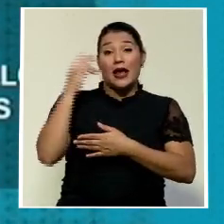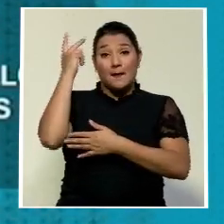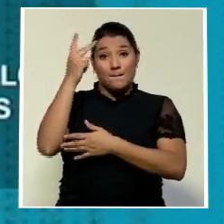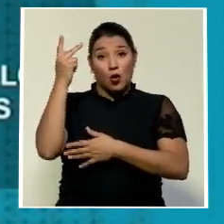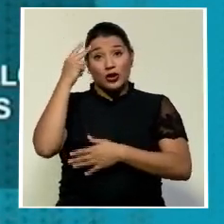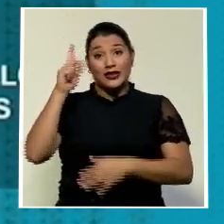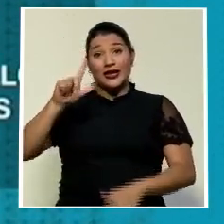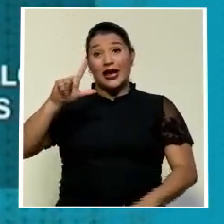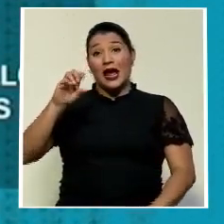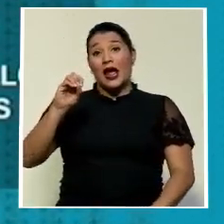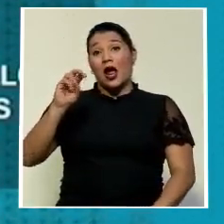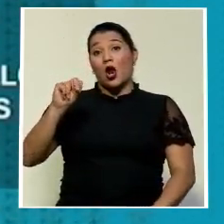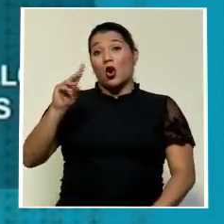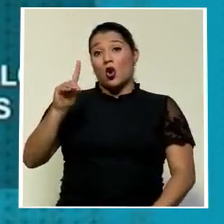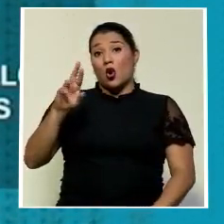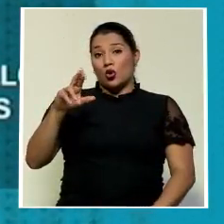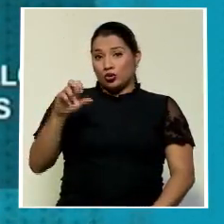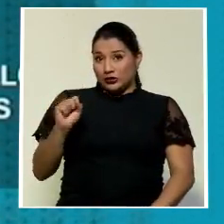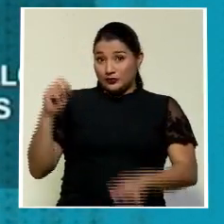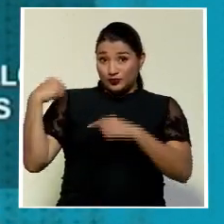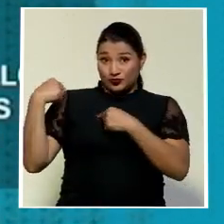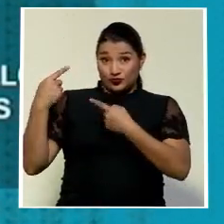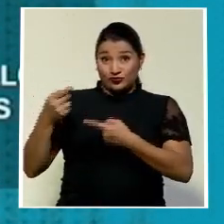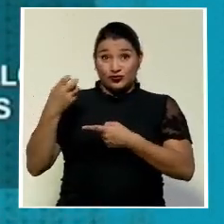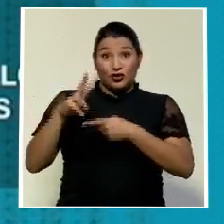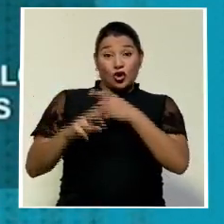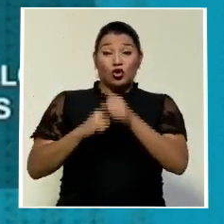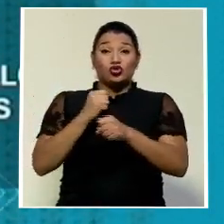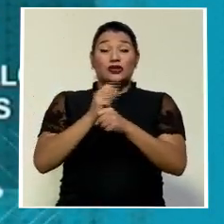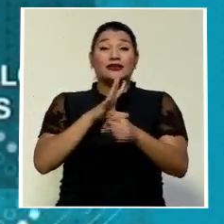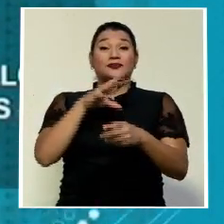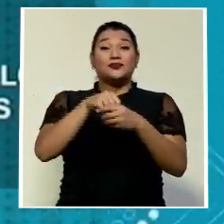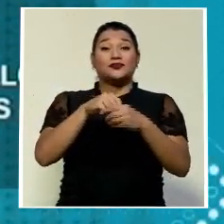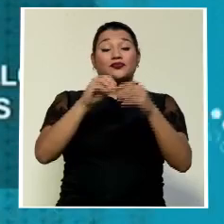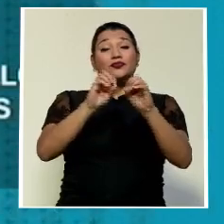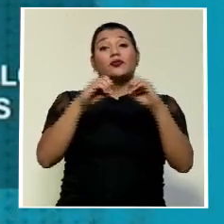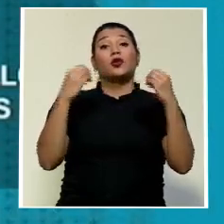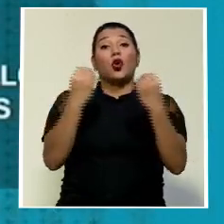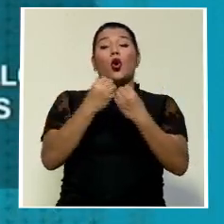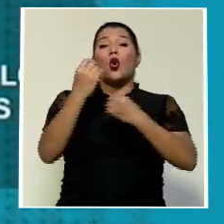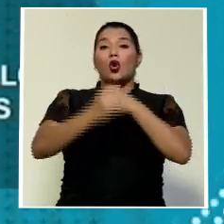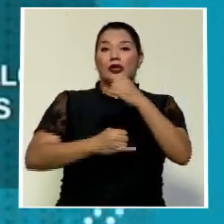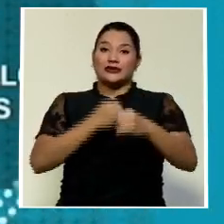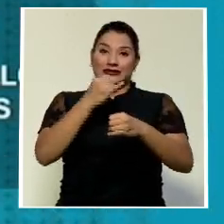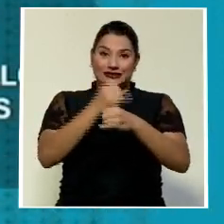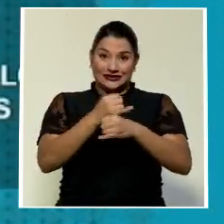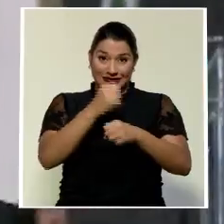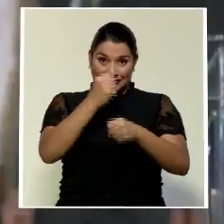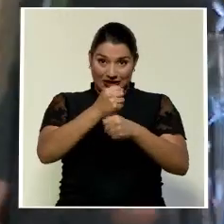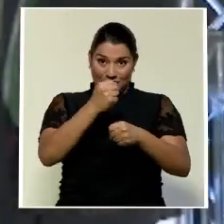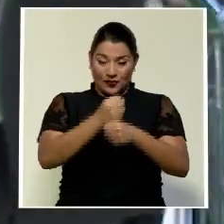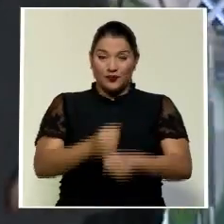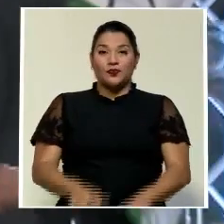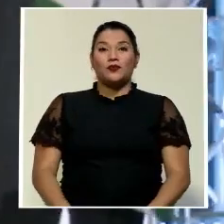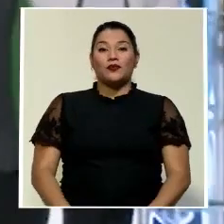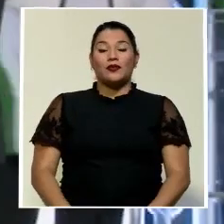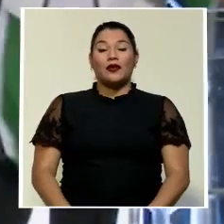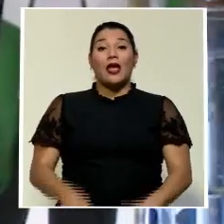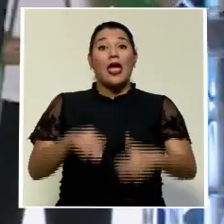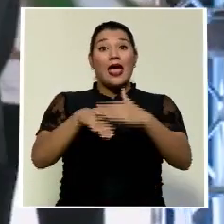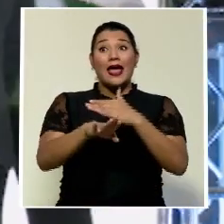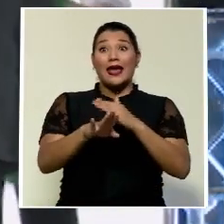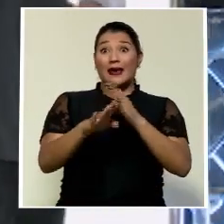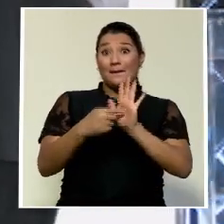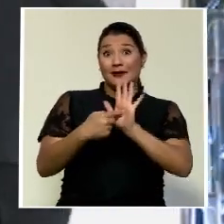de Londres. En los últimos 12 años ha sido parte de la Organización Internacional del Trabajo. Durante la